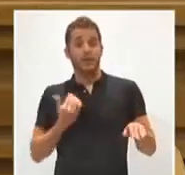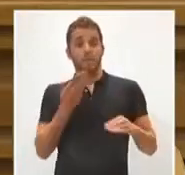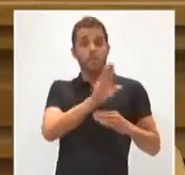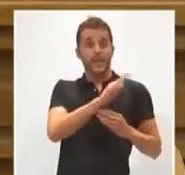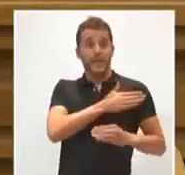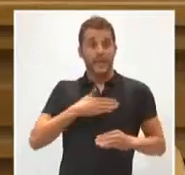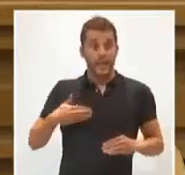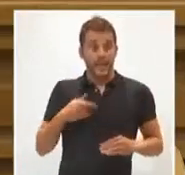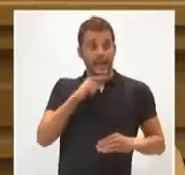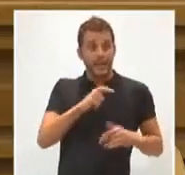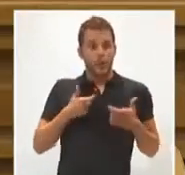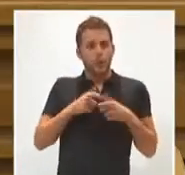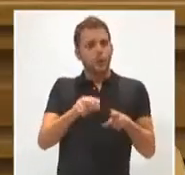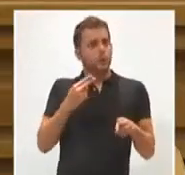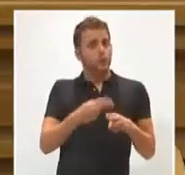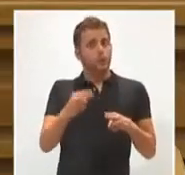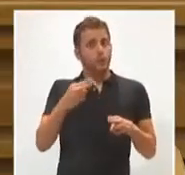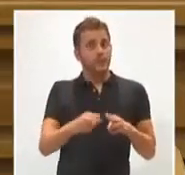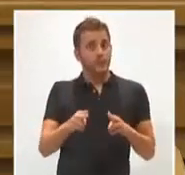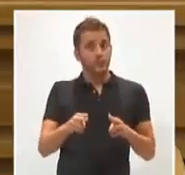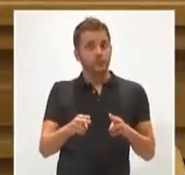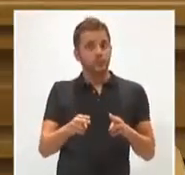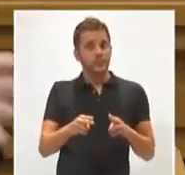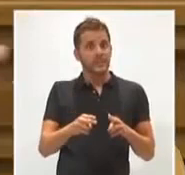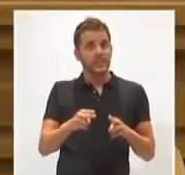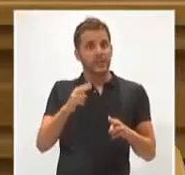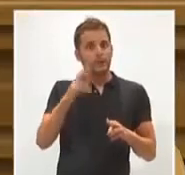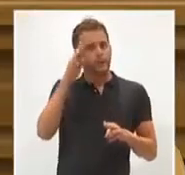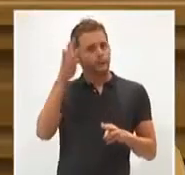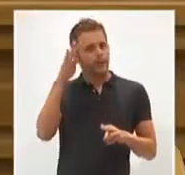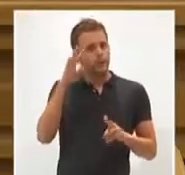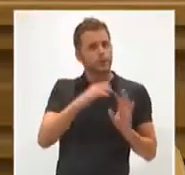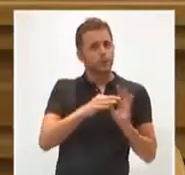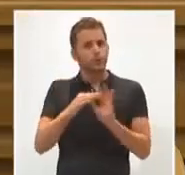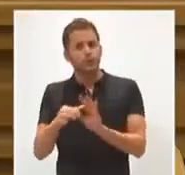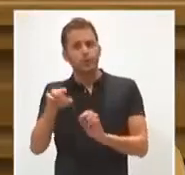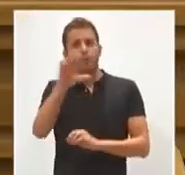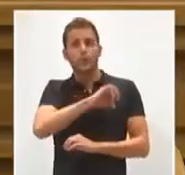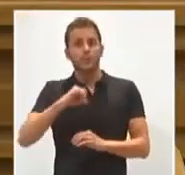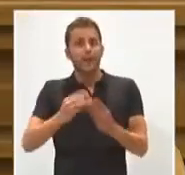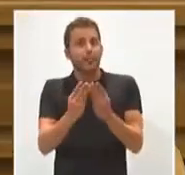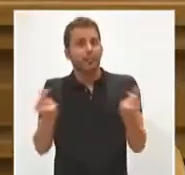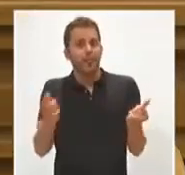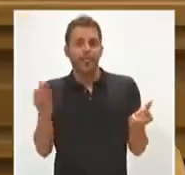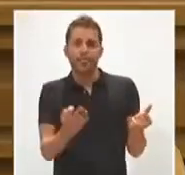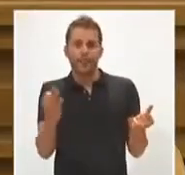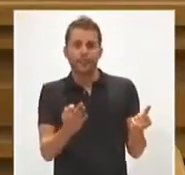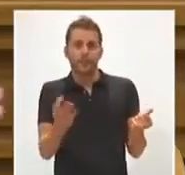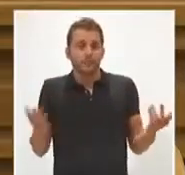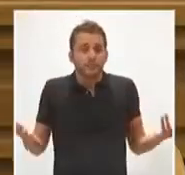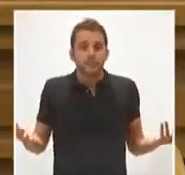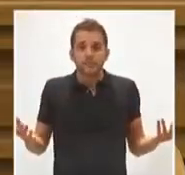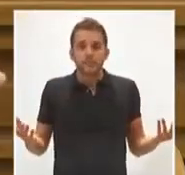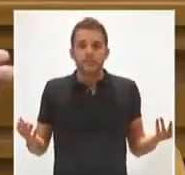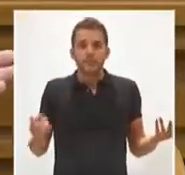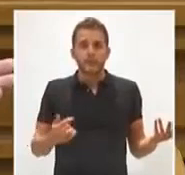que objetivamente lo que dicen es que se acaben las autonomías que tiene que haber es legítimo es decirlo lo que digo que